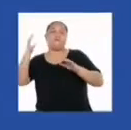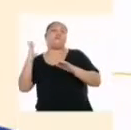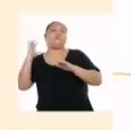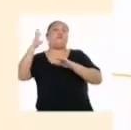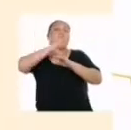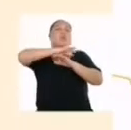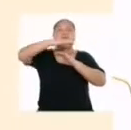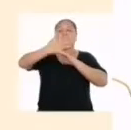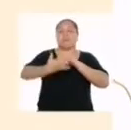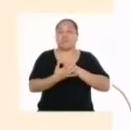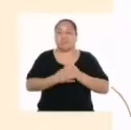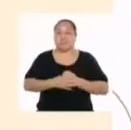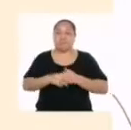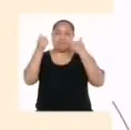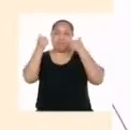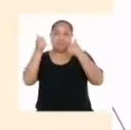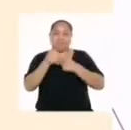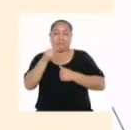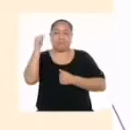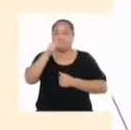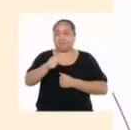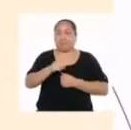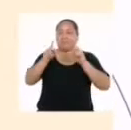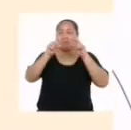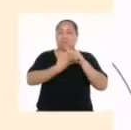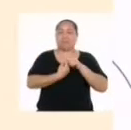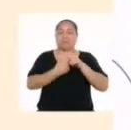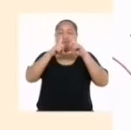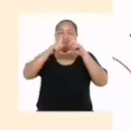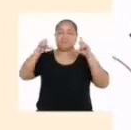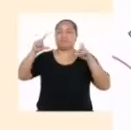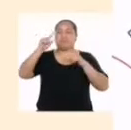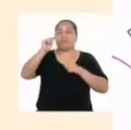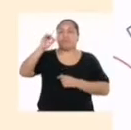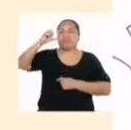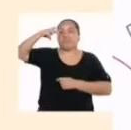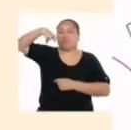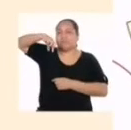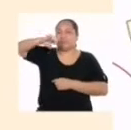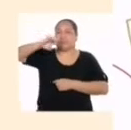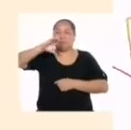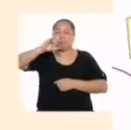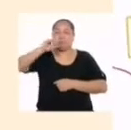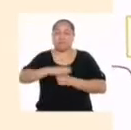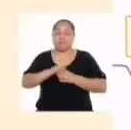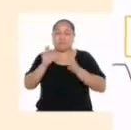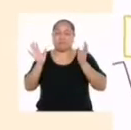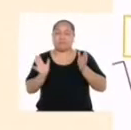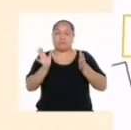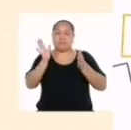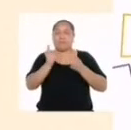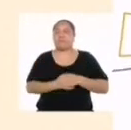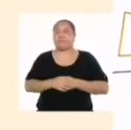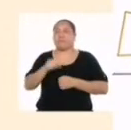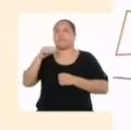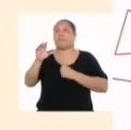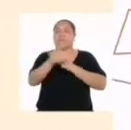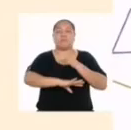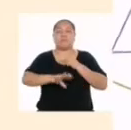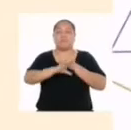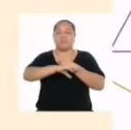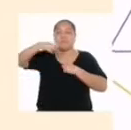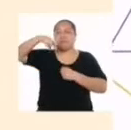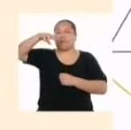geométrico. Muy bien, para eso partimos de un trapecio, que es la forma de la cara frontal o base